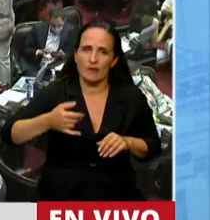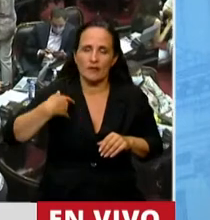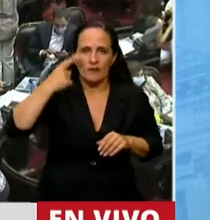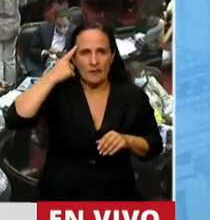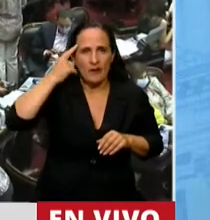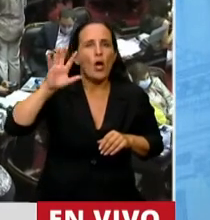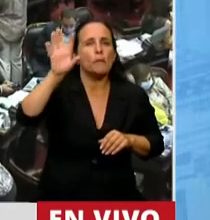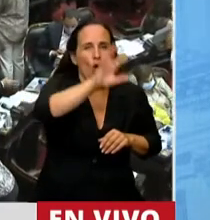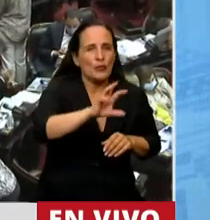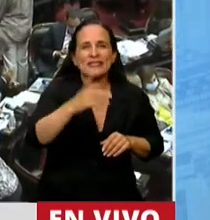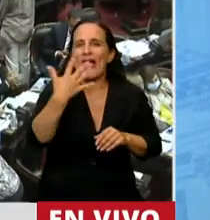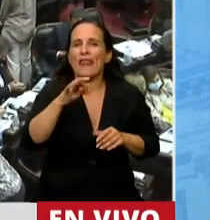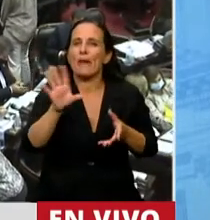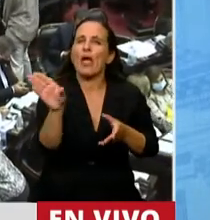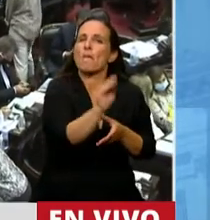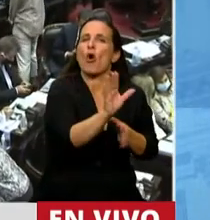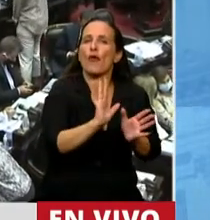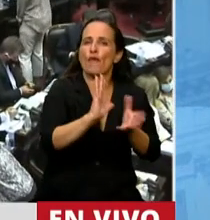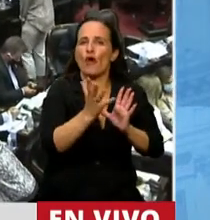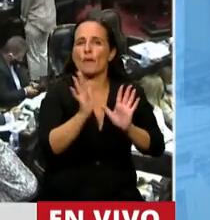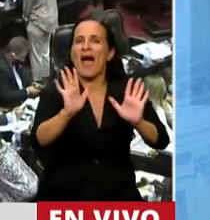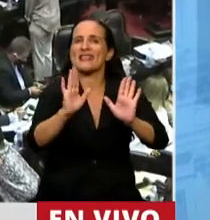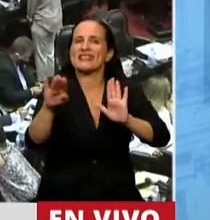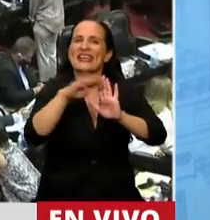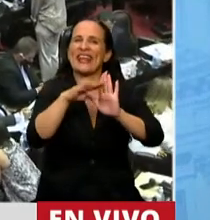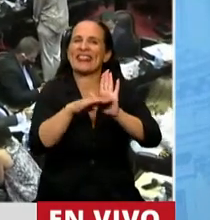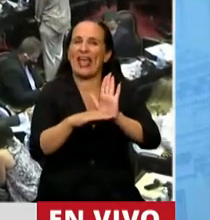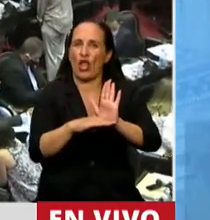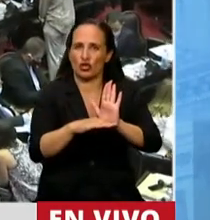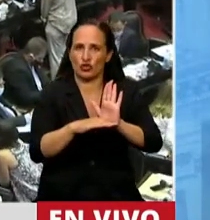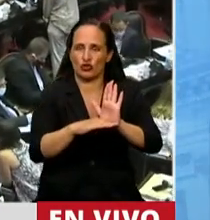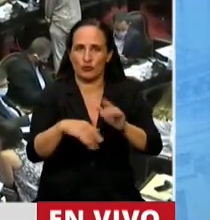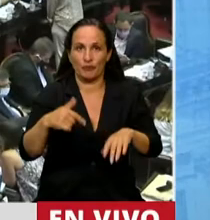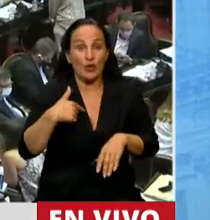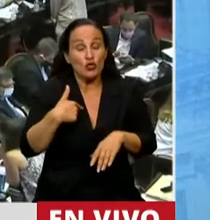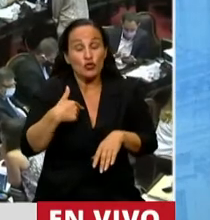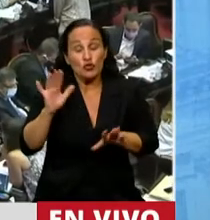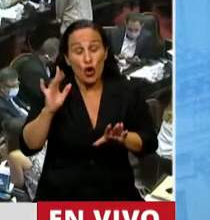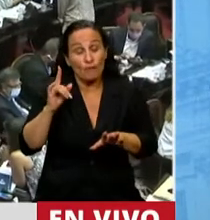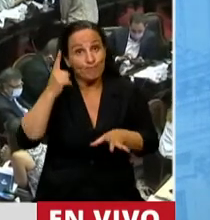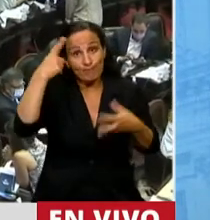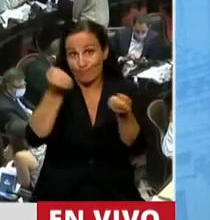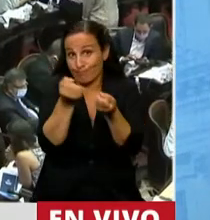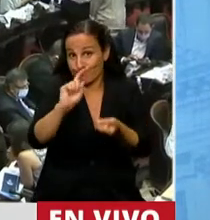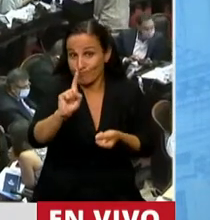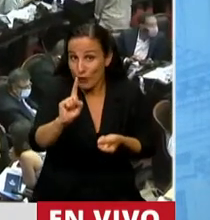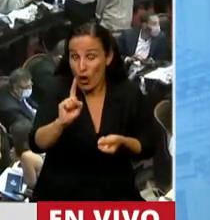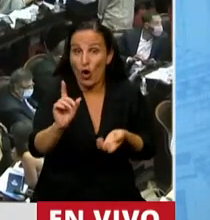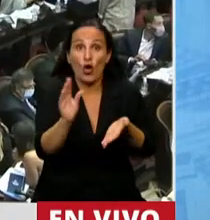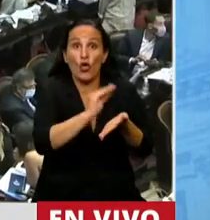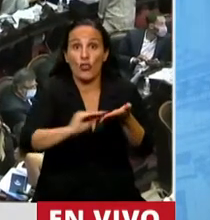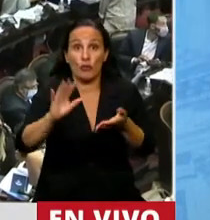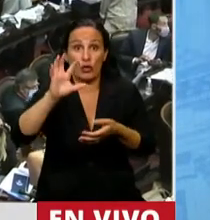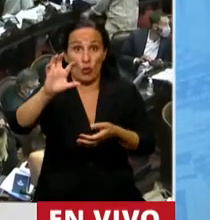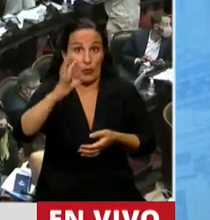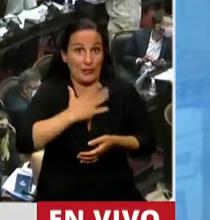criterios similares me había pedido permitir disentir con el diputado de